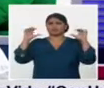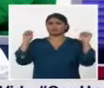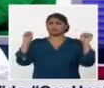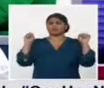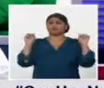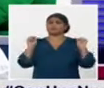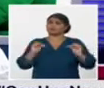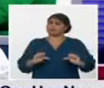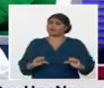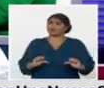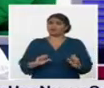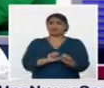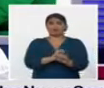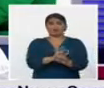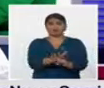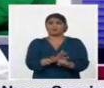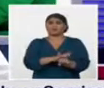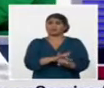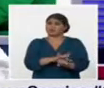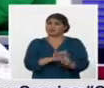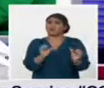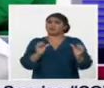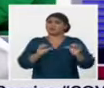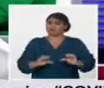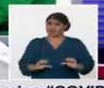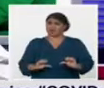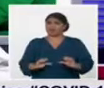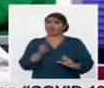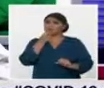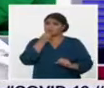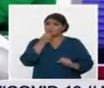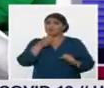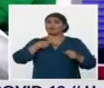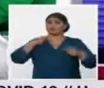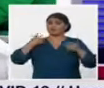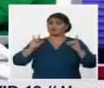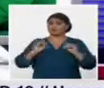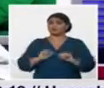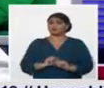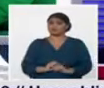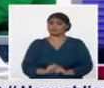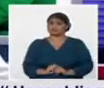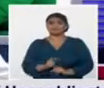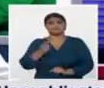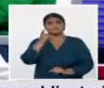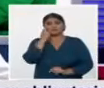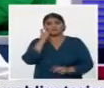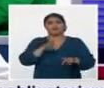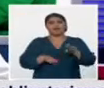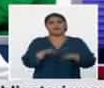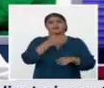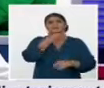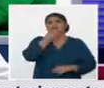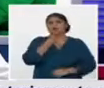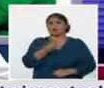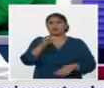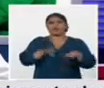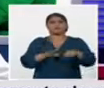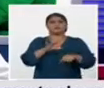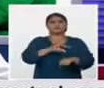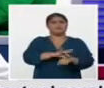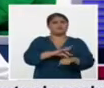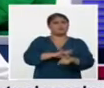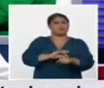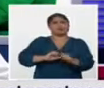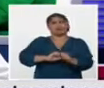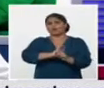clínico con la COVID-19. Siempre fue complicado, siempre dejó secuelas, pero realmente estamos